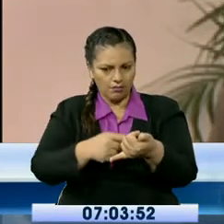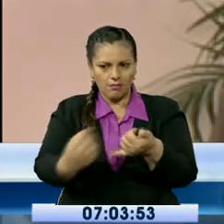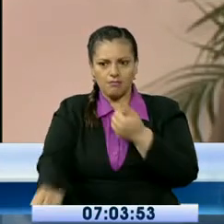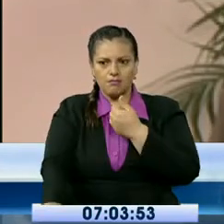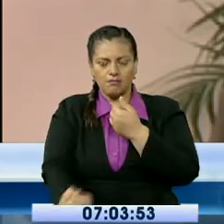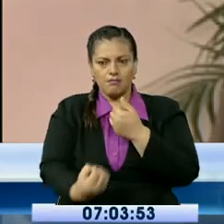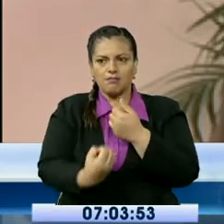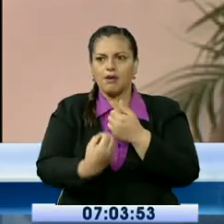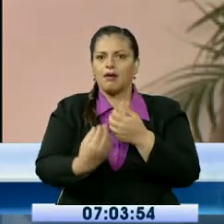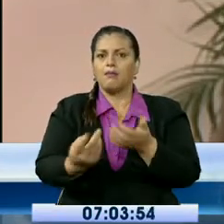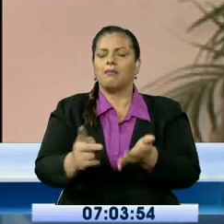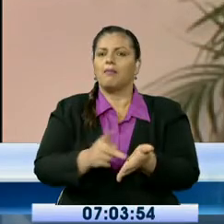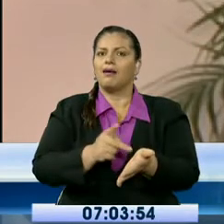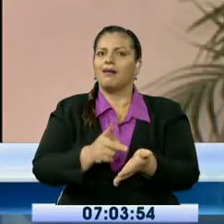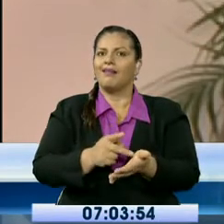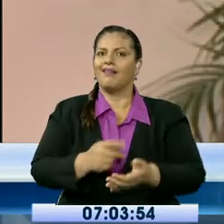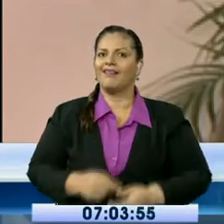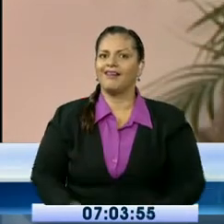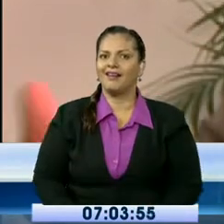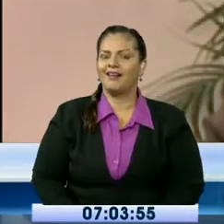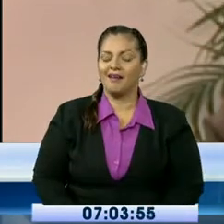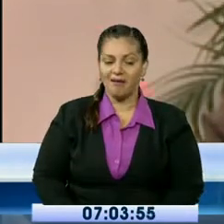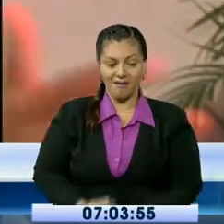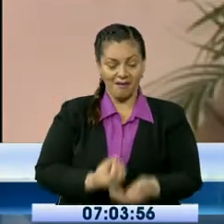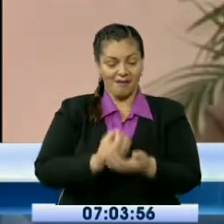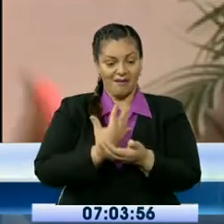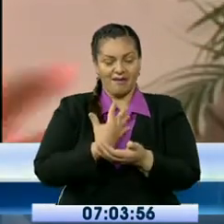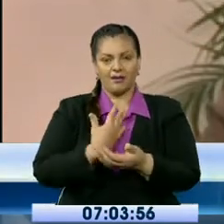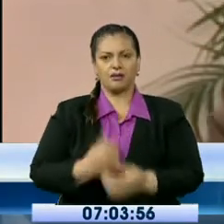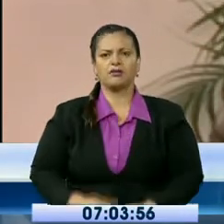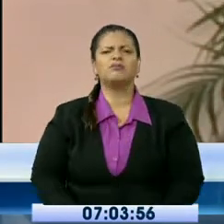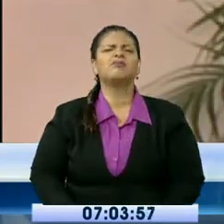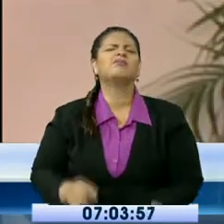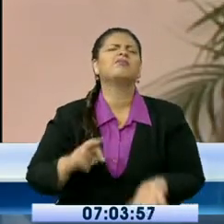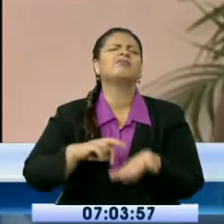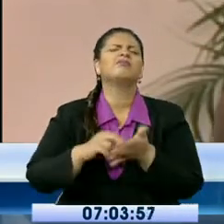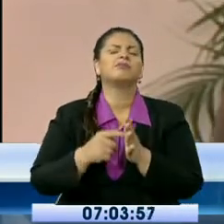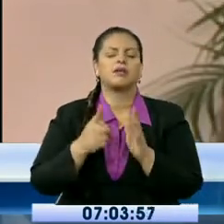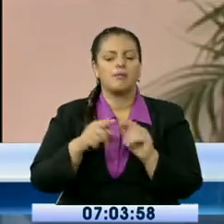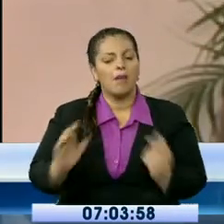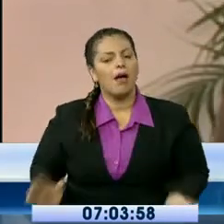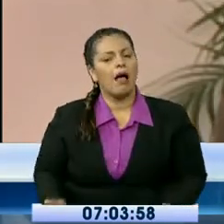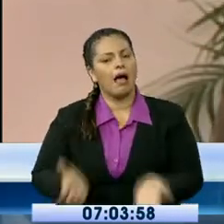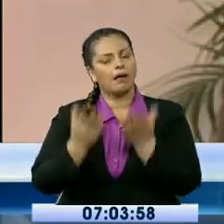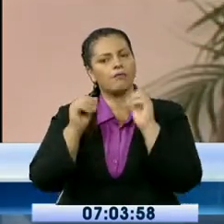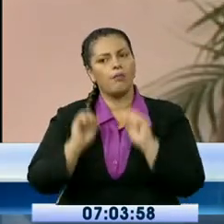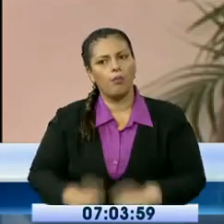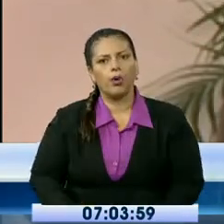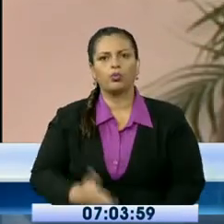esto? Incentivar este medio de pago porque permite hacer más rápido las transacciones y con ello